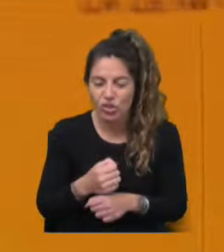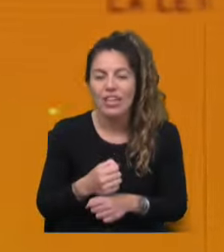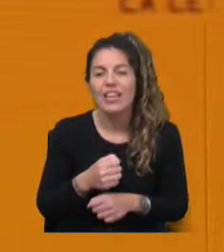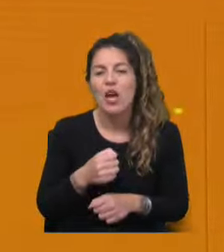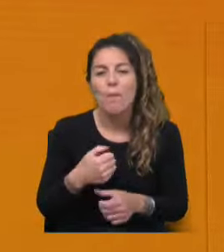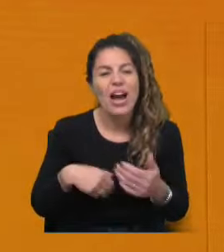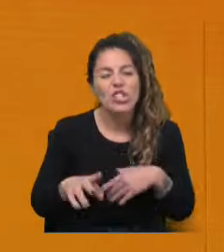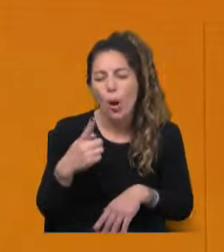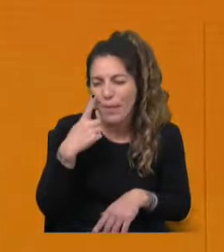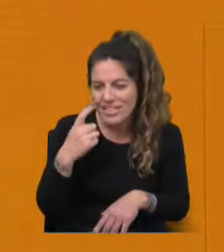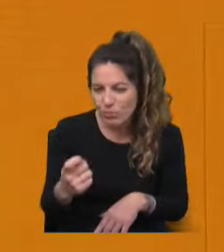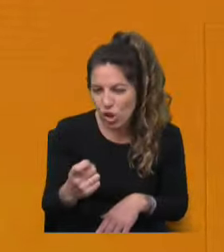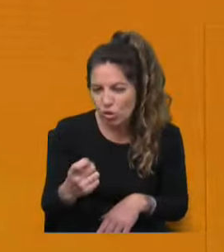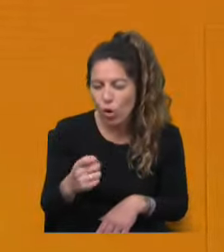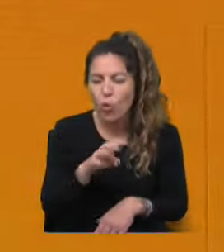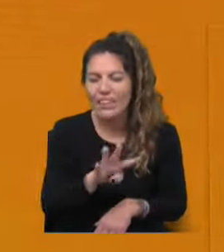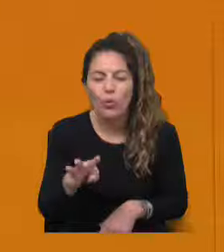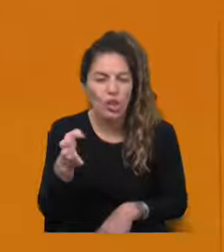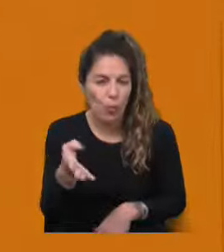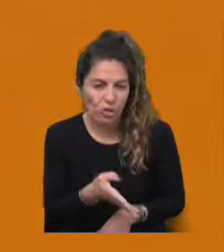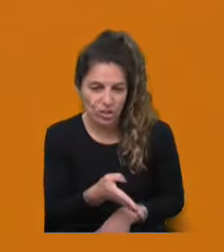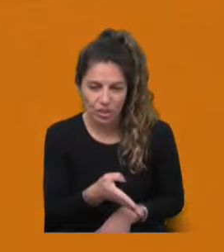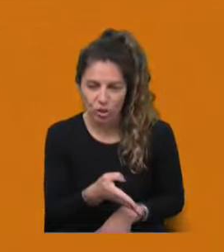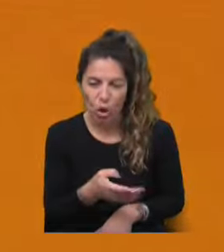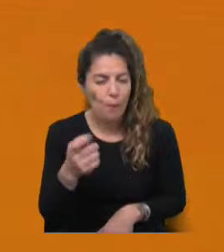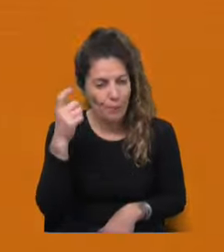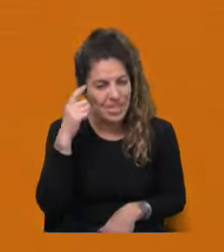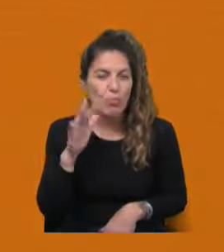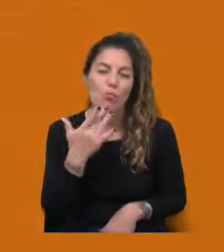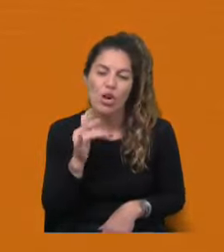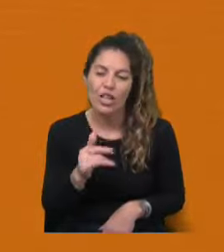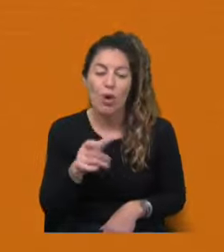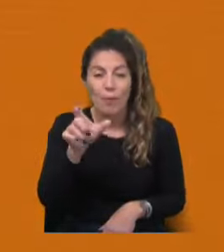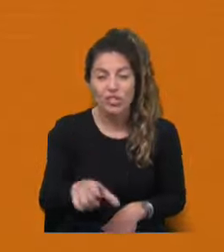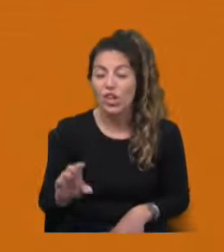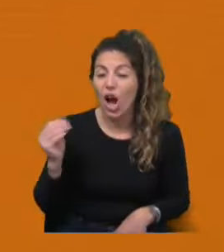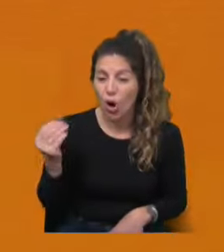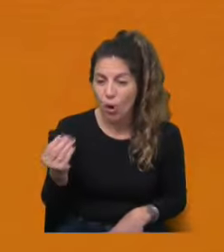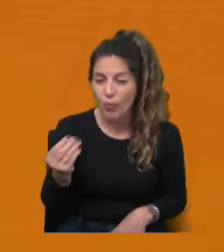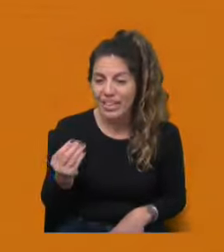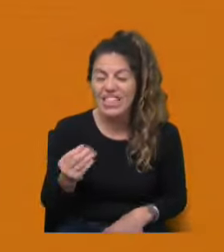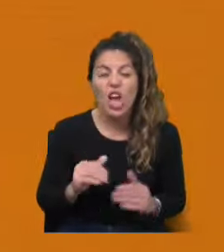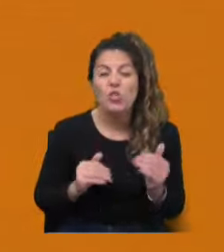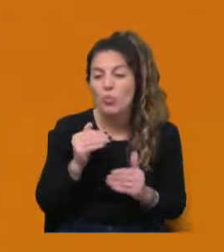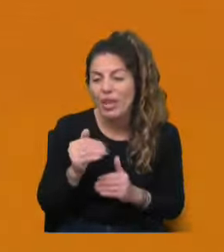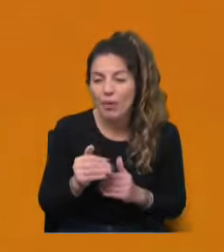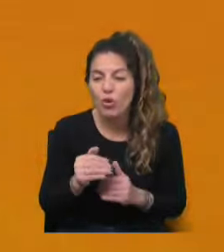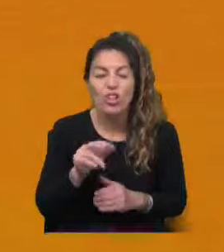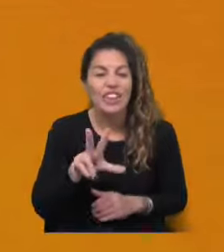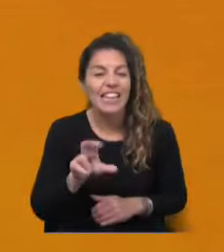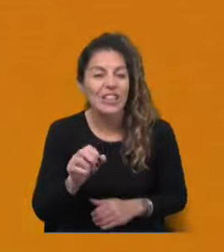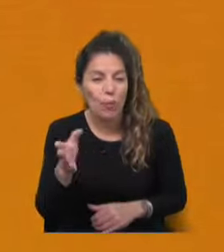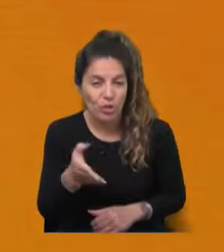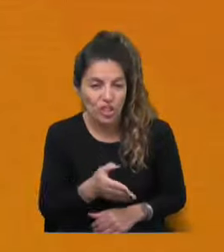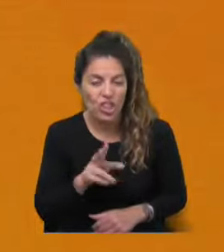esta mayor percepción, un 44%. Pensemos, por ejemplo, que en personas jóvenes apenas superábamos el